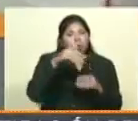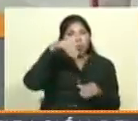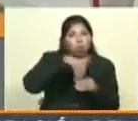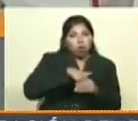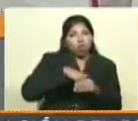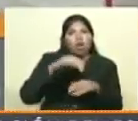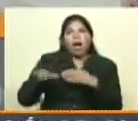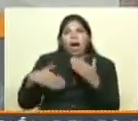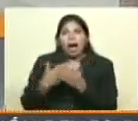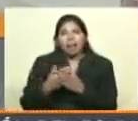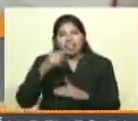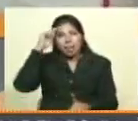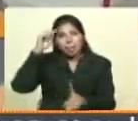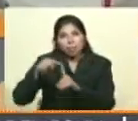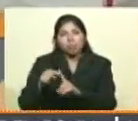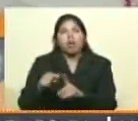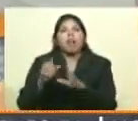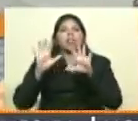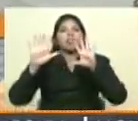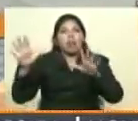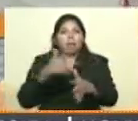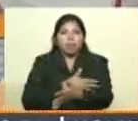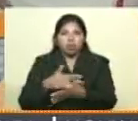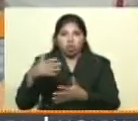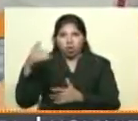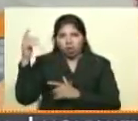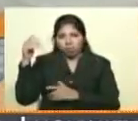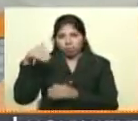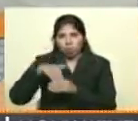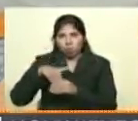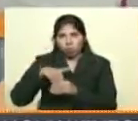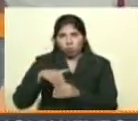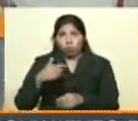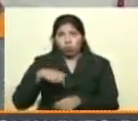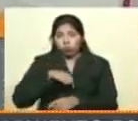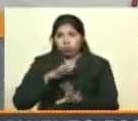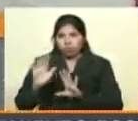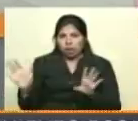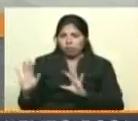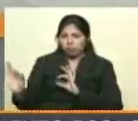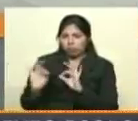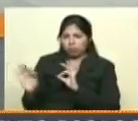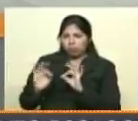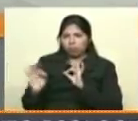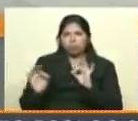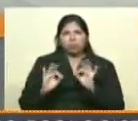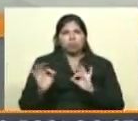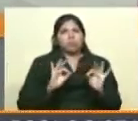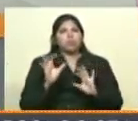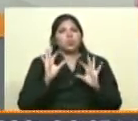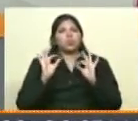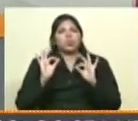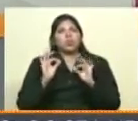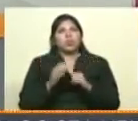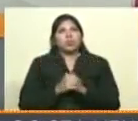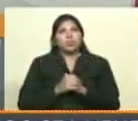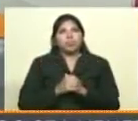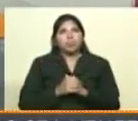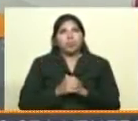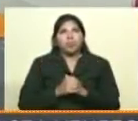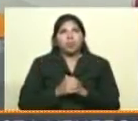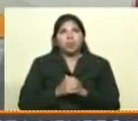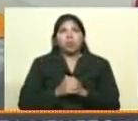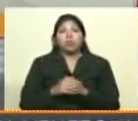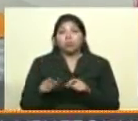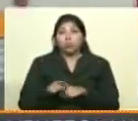de votos. Nosotros nos estamos preparando para unas elecciones. Nos estamos preparando para una batalla política de la